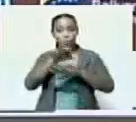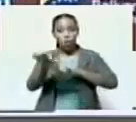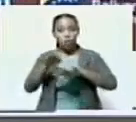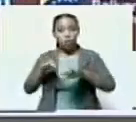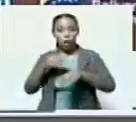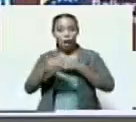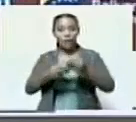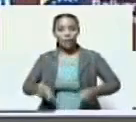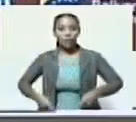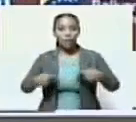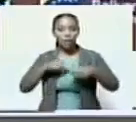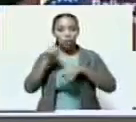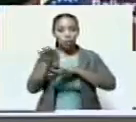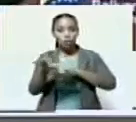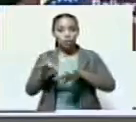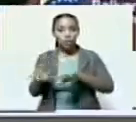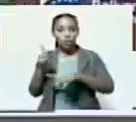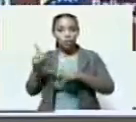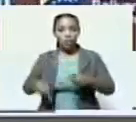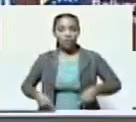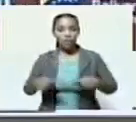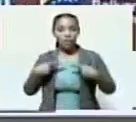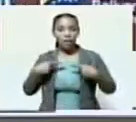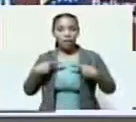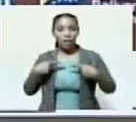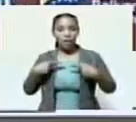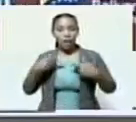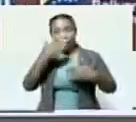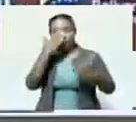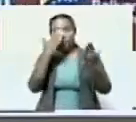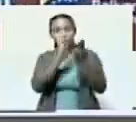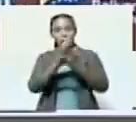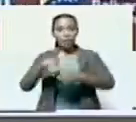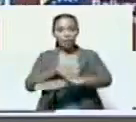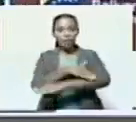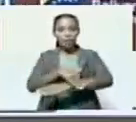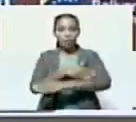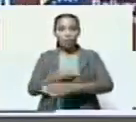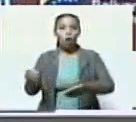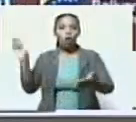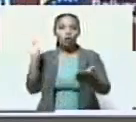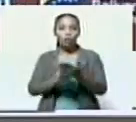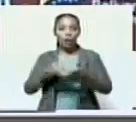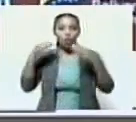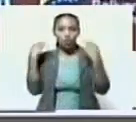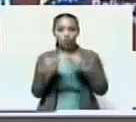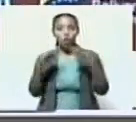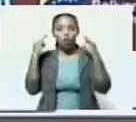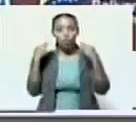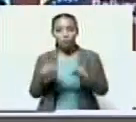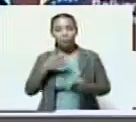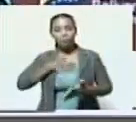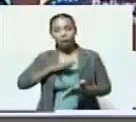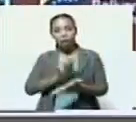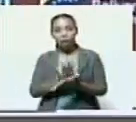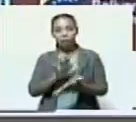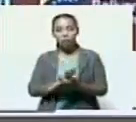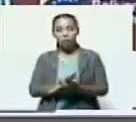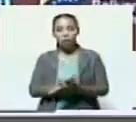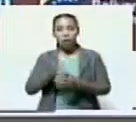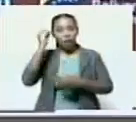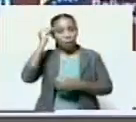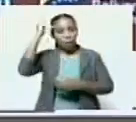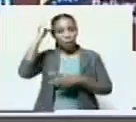hacen vida, en esos municipios que hacen vida en la franja fronteriza, retorne la normalidad, retorne la